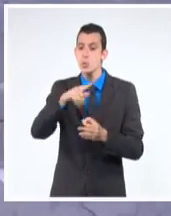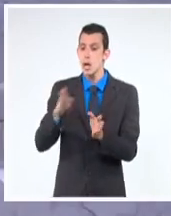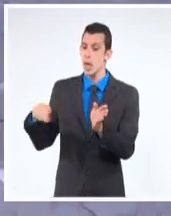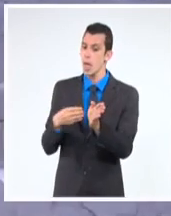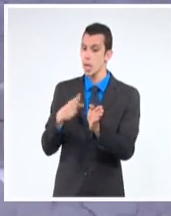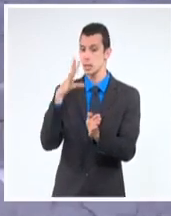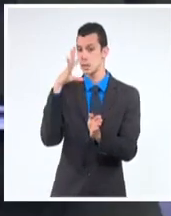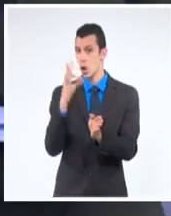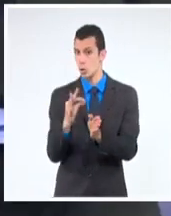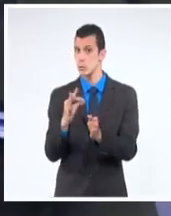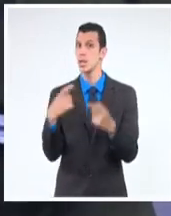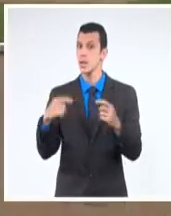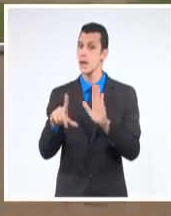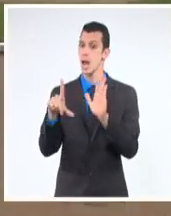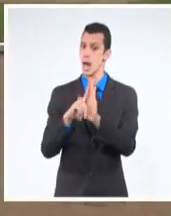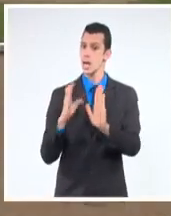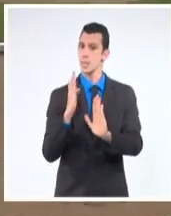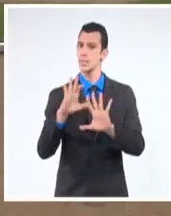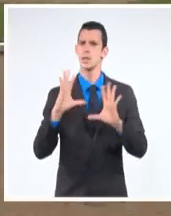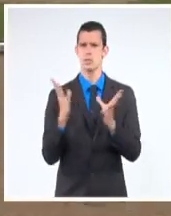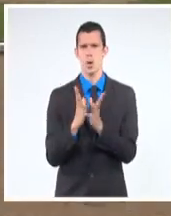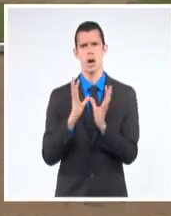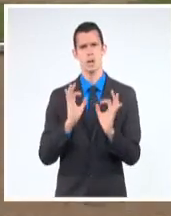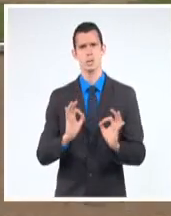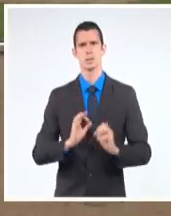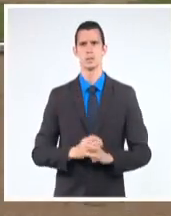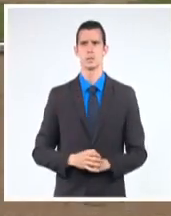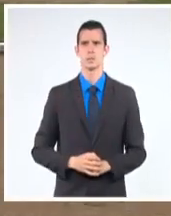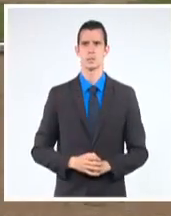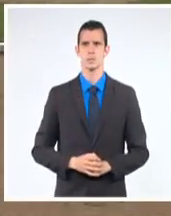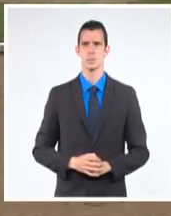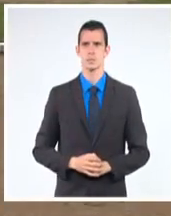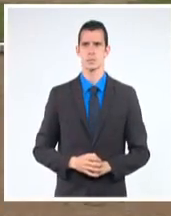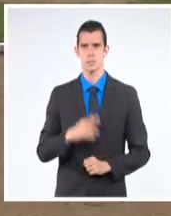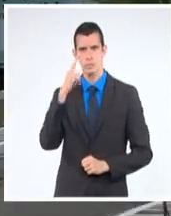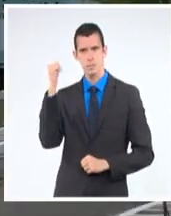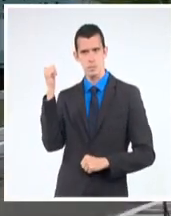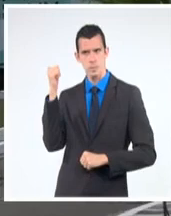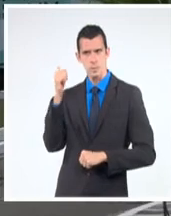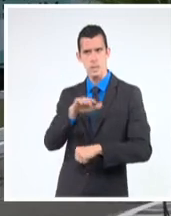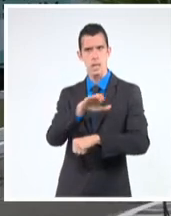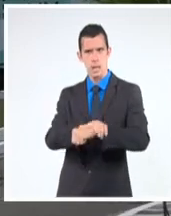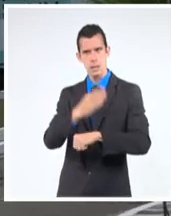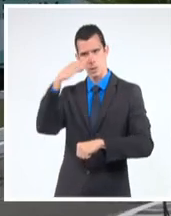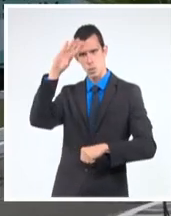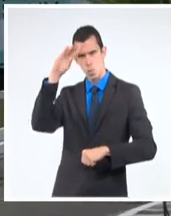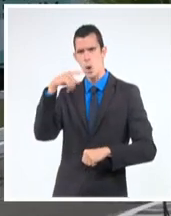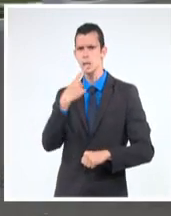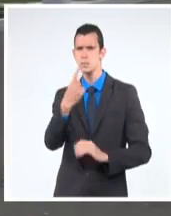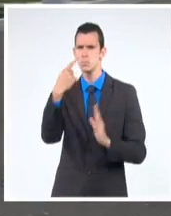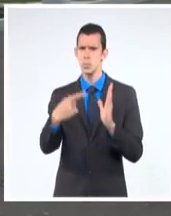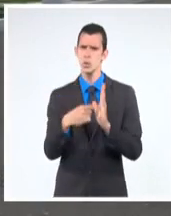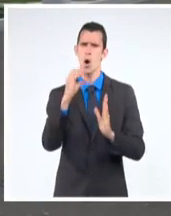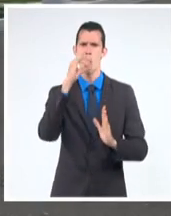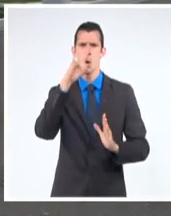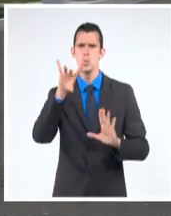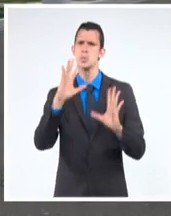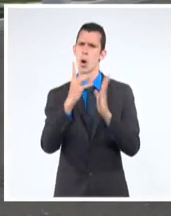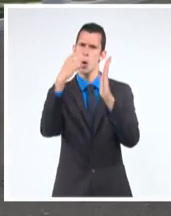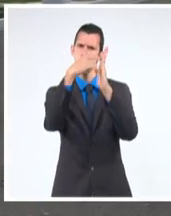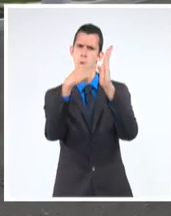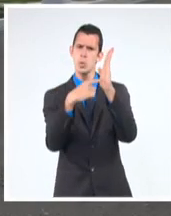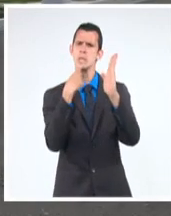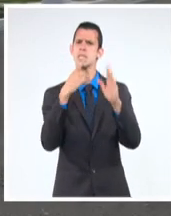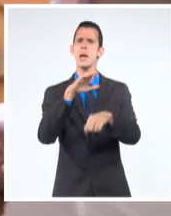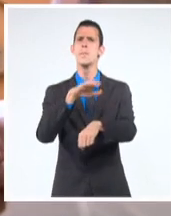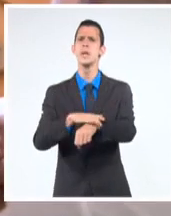tratamiento penitenciario garantiza los derechos plenos de los reclusos en cumplimiento de las reglas de las Naciones Unidas. Los hombres